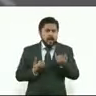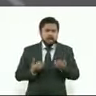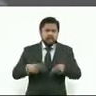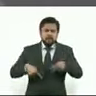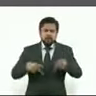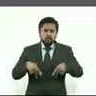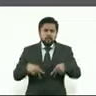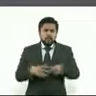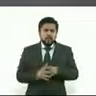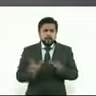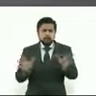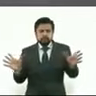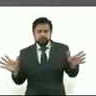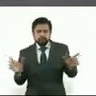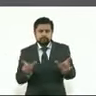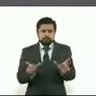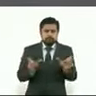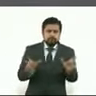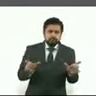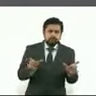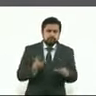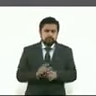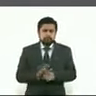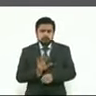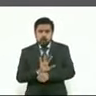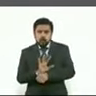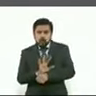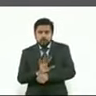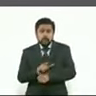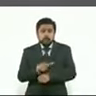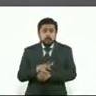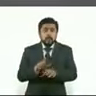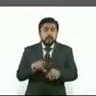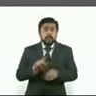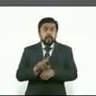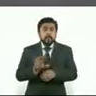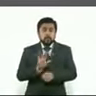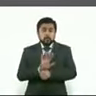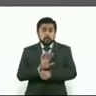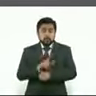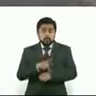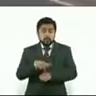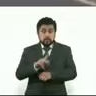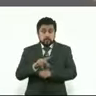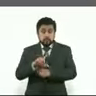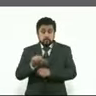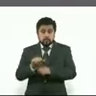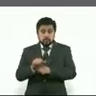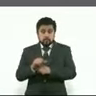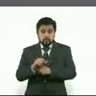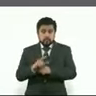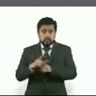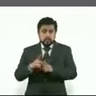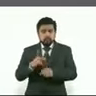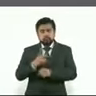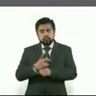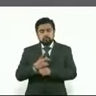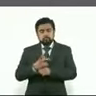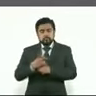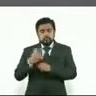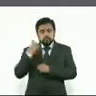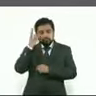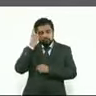un día de trabajar, de su entrenamiento, tomó la decisión de acostarse y al intentar levantarse se desmayó. Y después de varios días de exámenes y